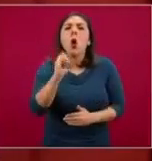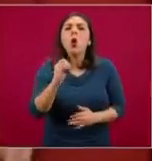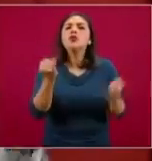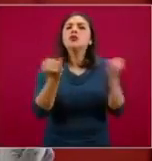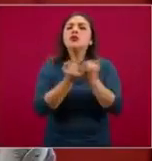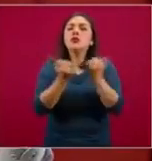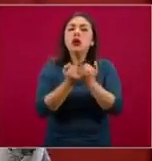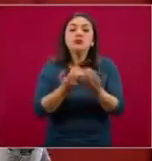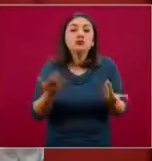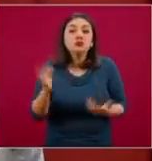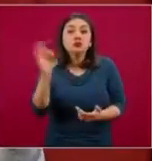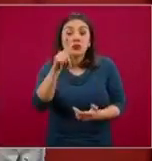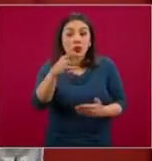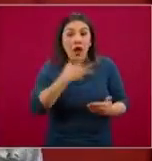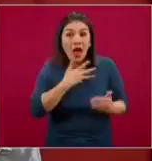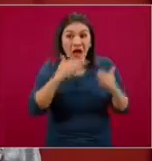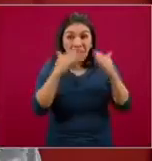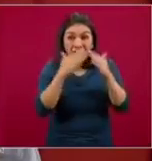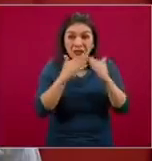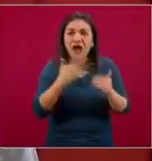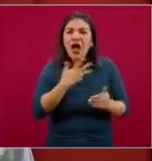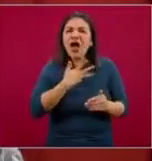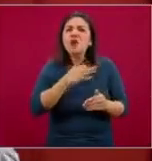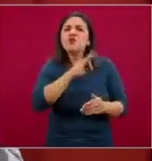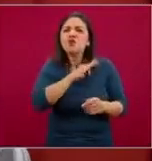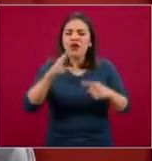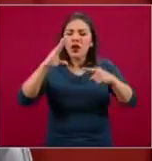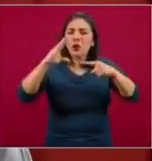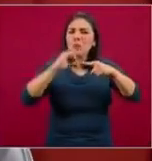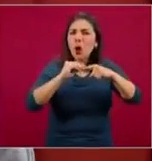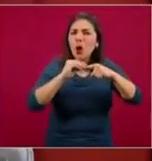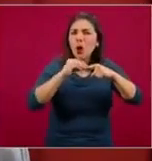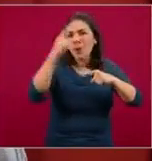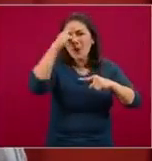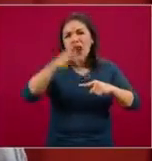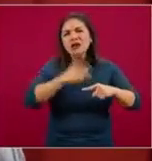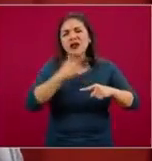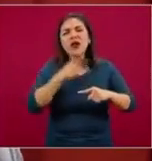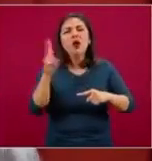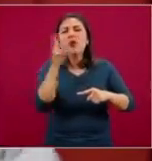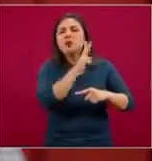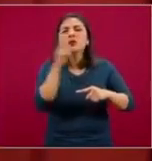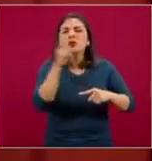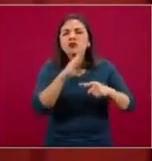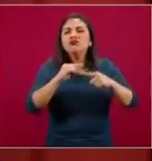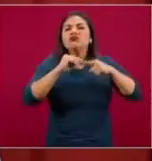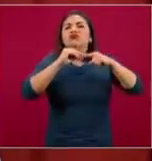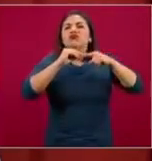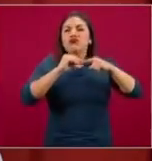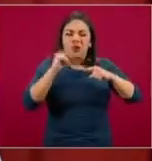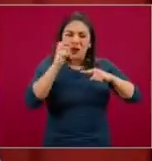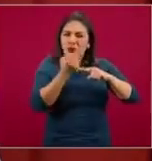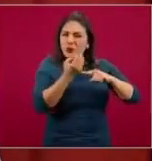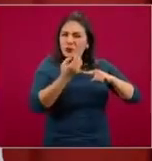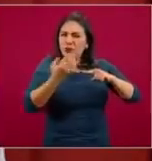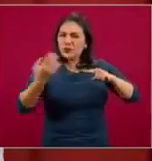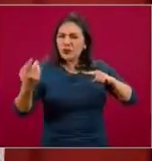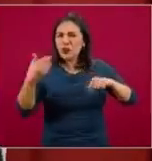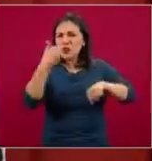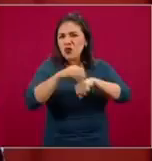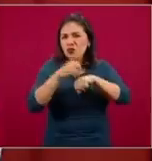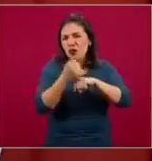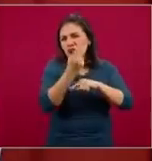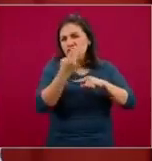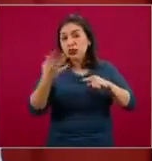también si tienen en casa un dispositivo como el pulsoxímetro y se toman su nivel de oxígeno en sangre y está